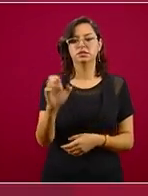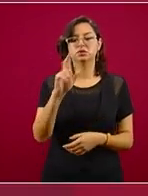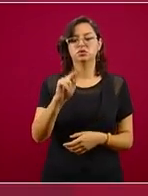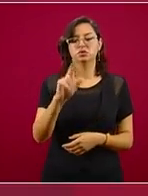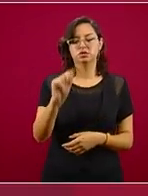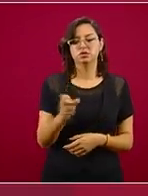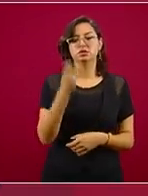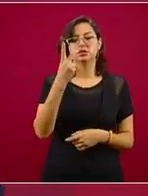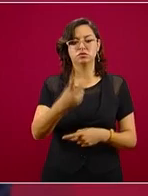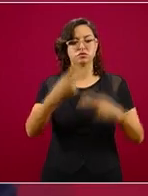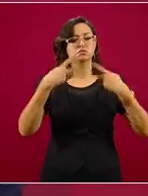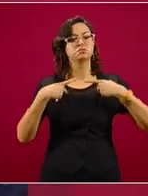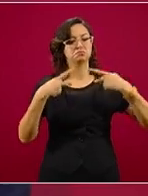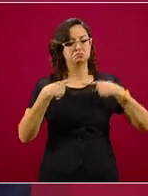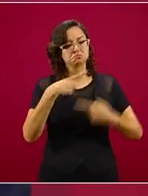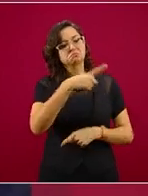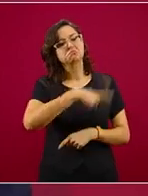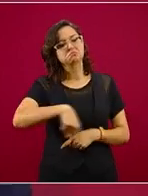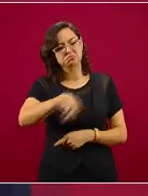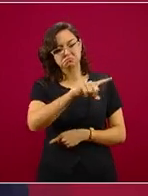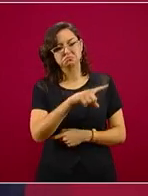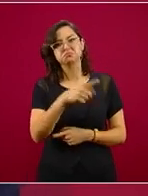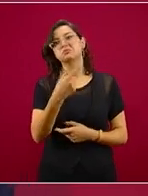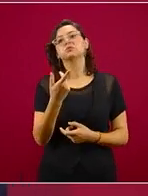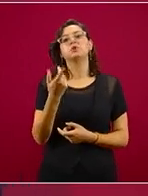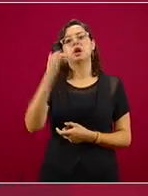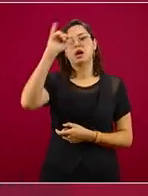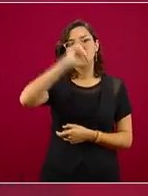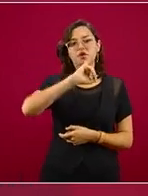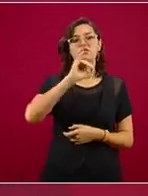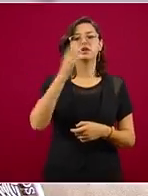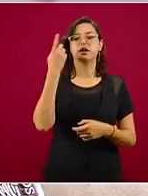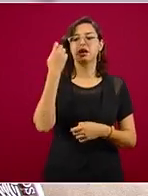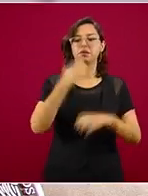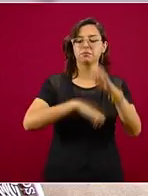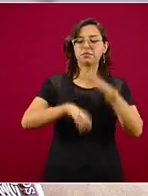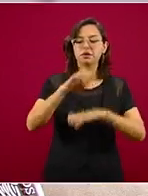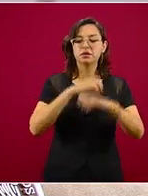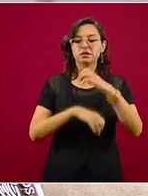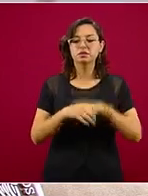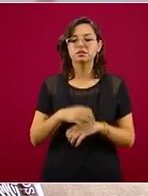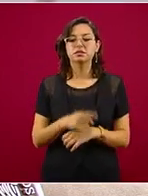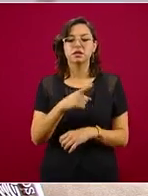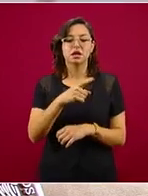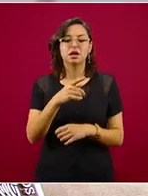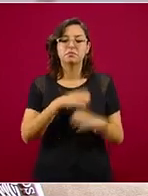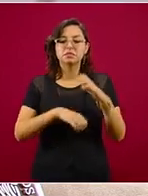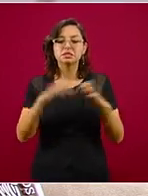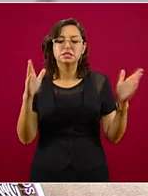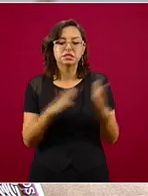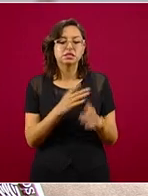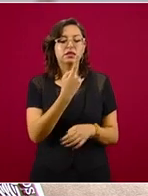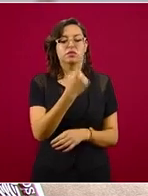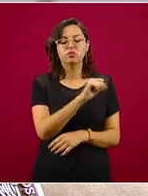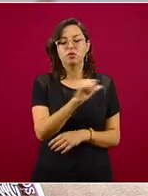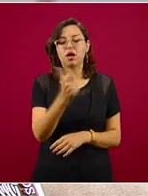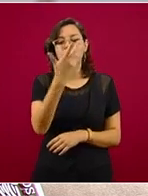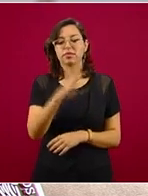21,582 empresarios solidarios, son la gran mayoría empresas de 1 a 10